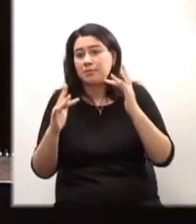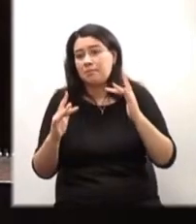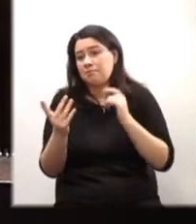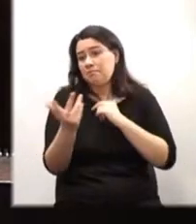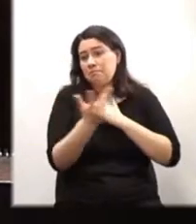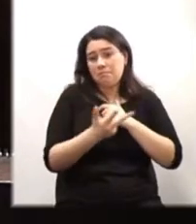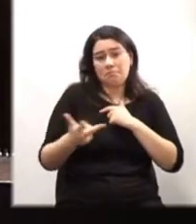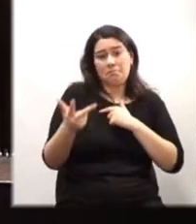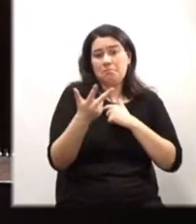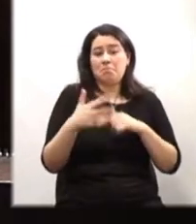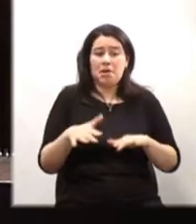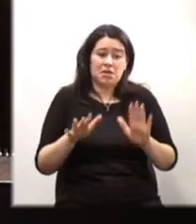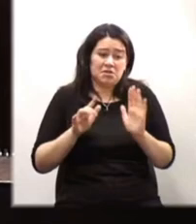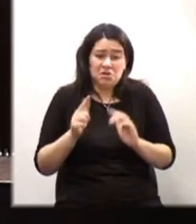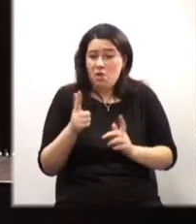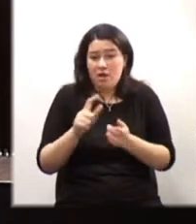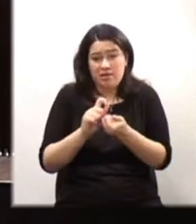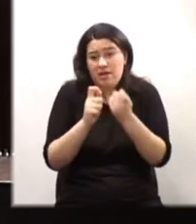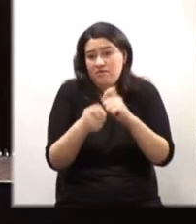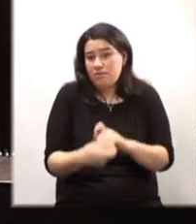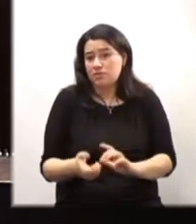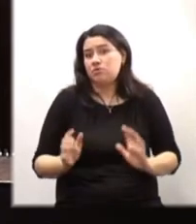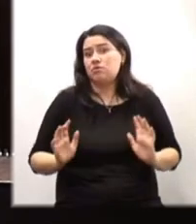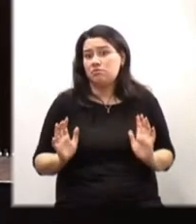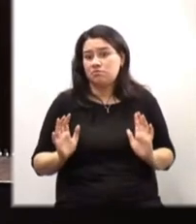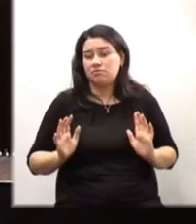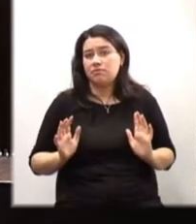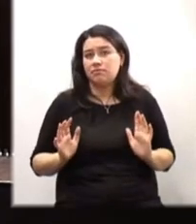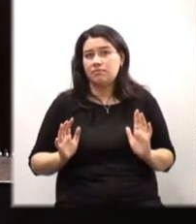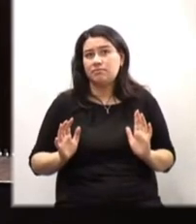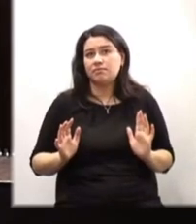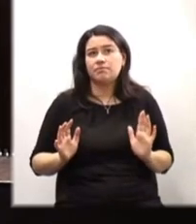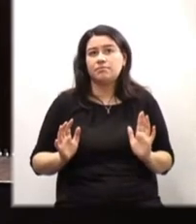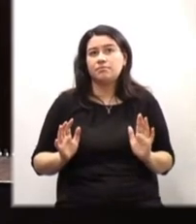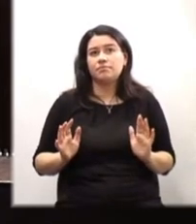tener grandes transformaciones.